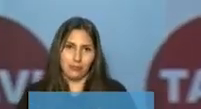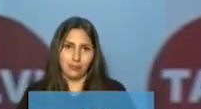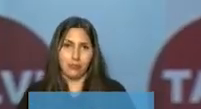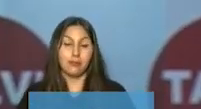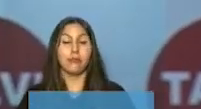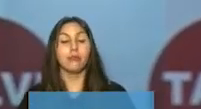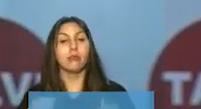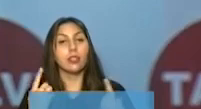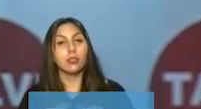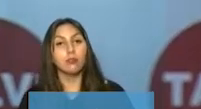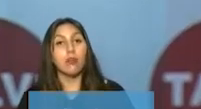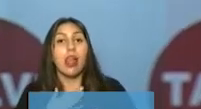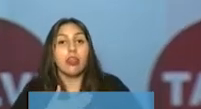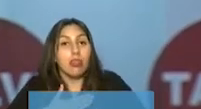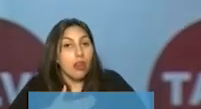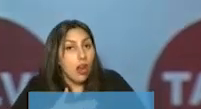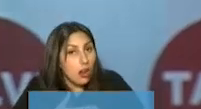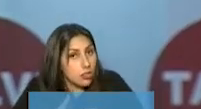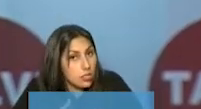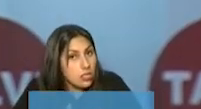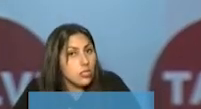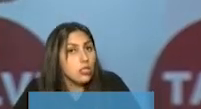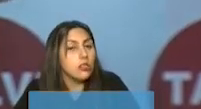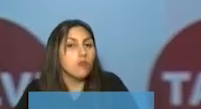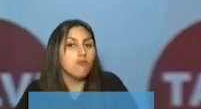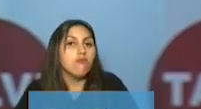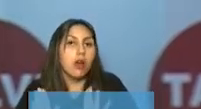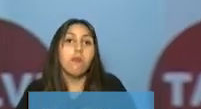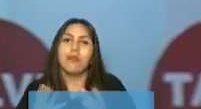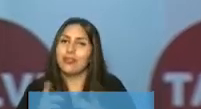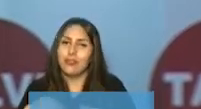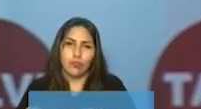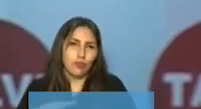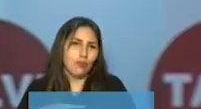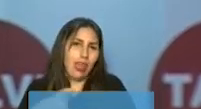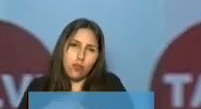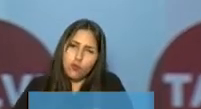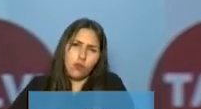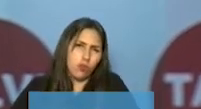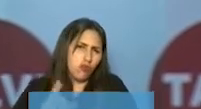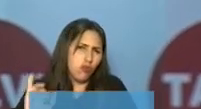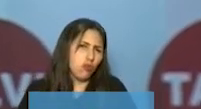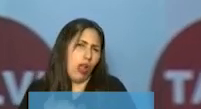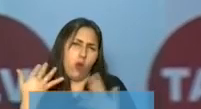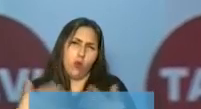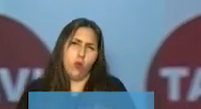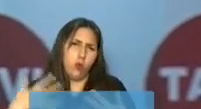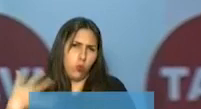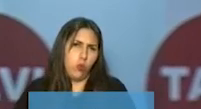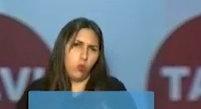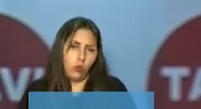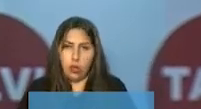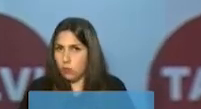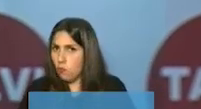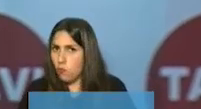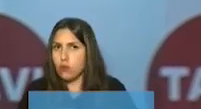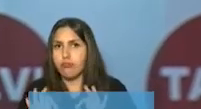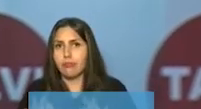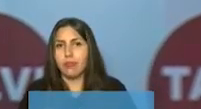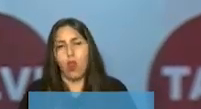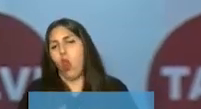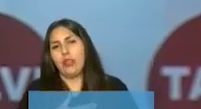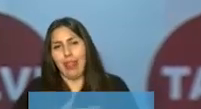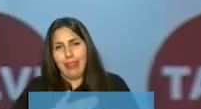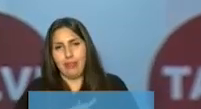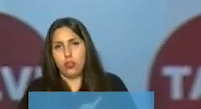Estamos tranquilos porque hicimos todo lo posible. Dejamos el alma en la cancha. No estamos satisfechos